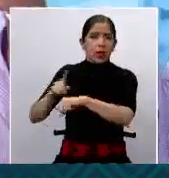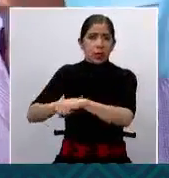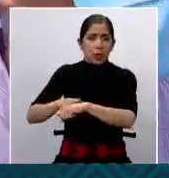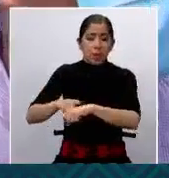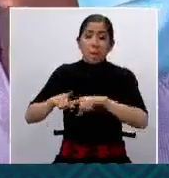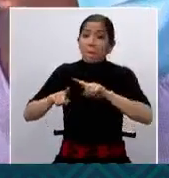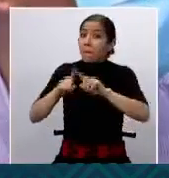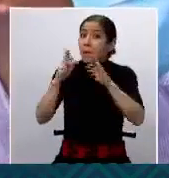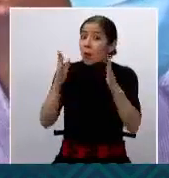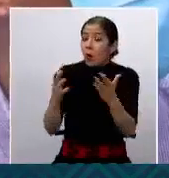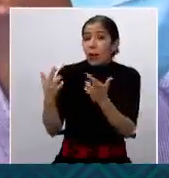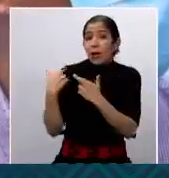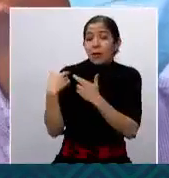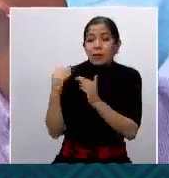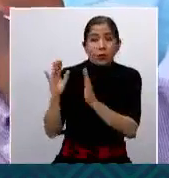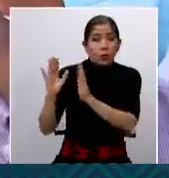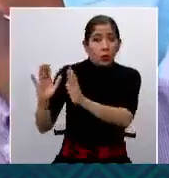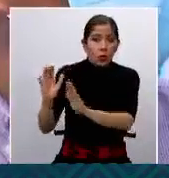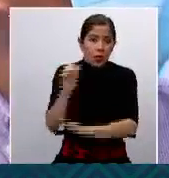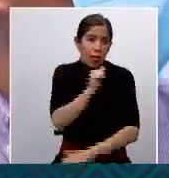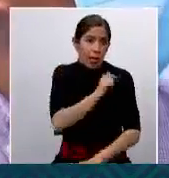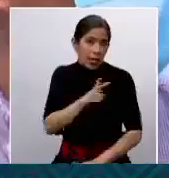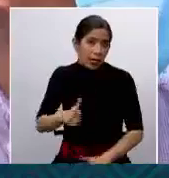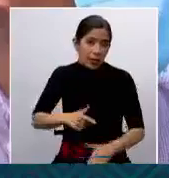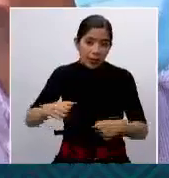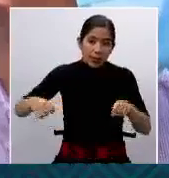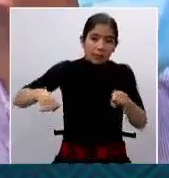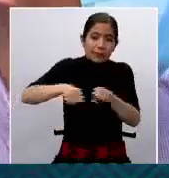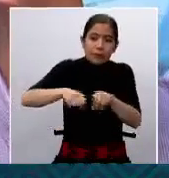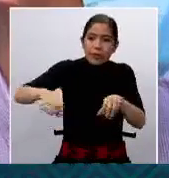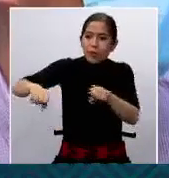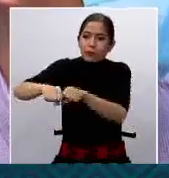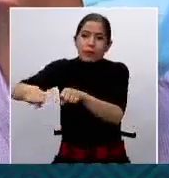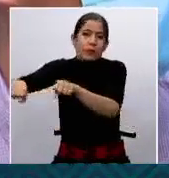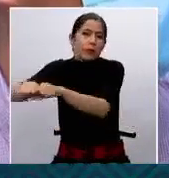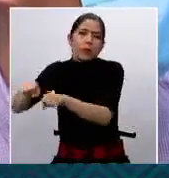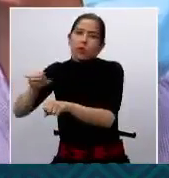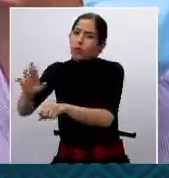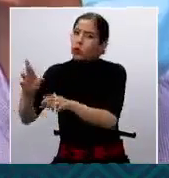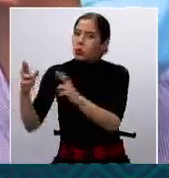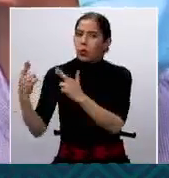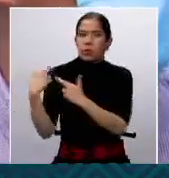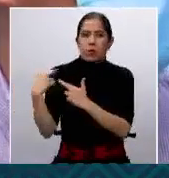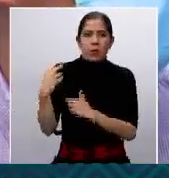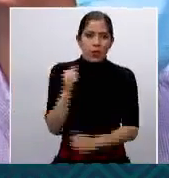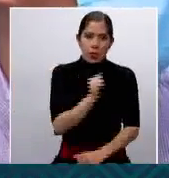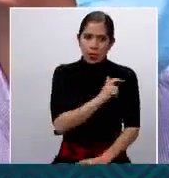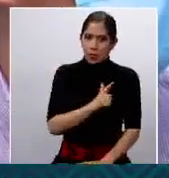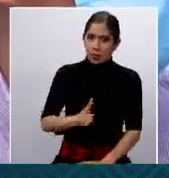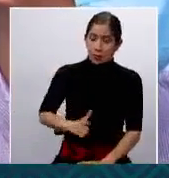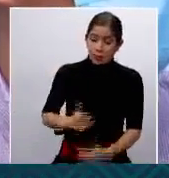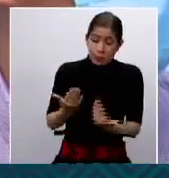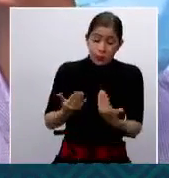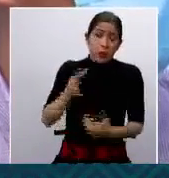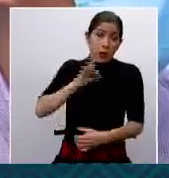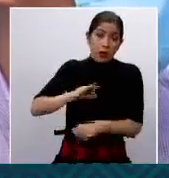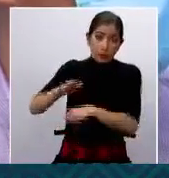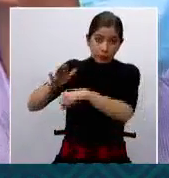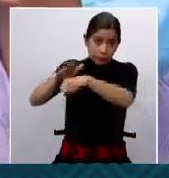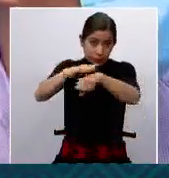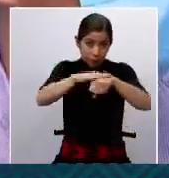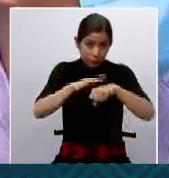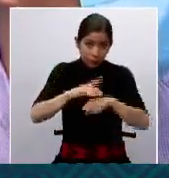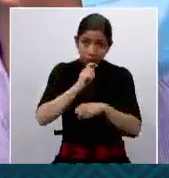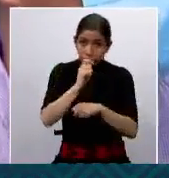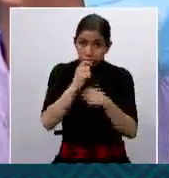la responsabilidad de que las redes no hayan concluido, no hayan trabajado, es una plena responsabilidad de los municipios. Más bien exhortamos a través de los